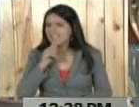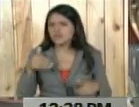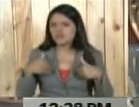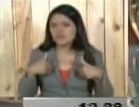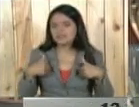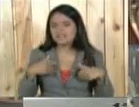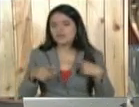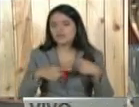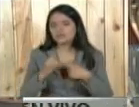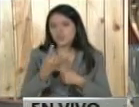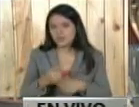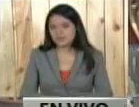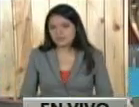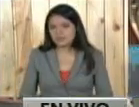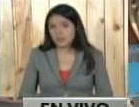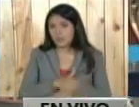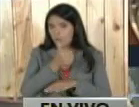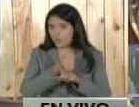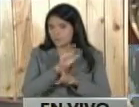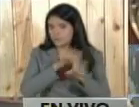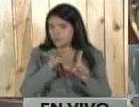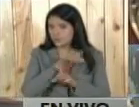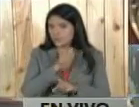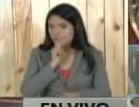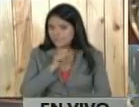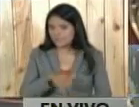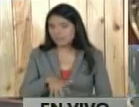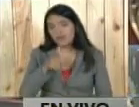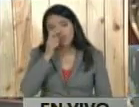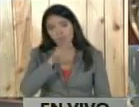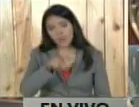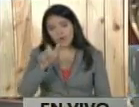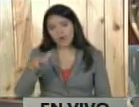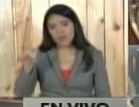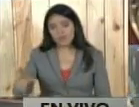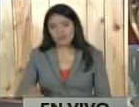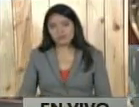esto por esta circunstancia? El pueblo,